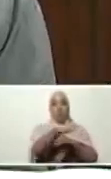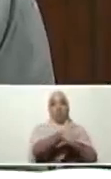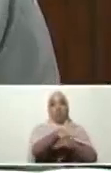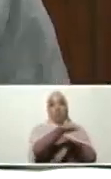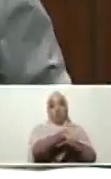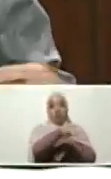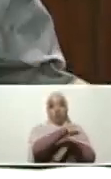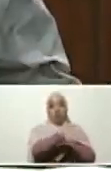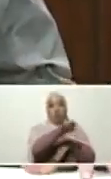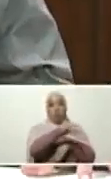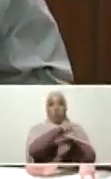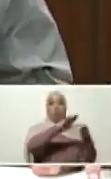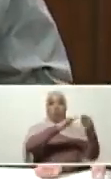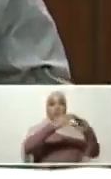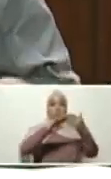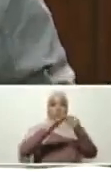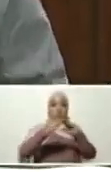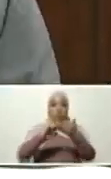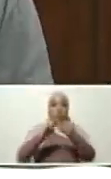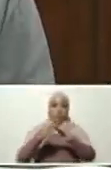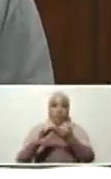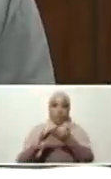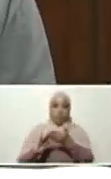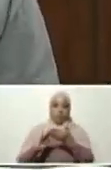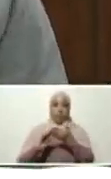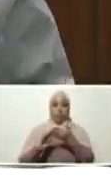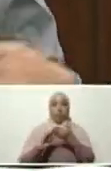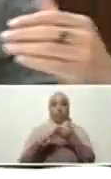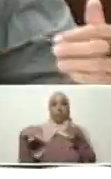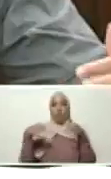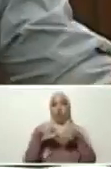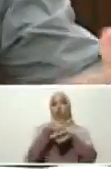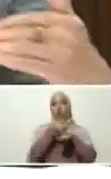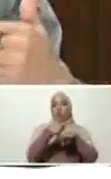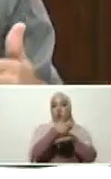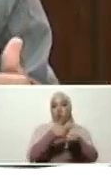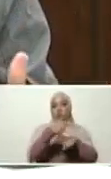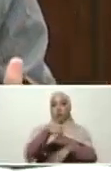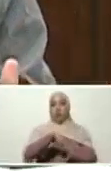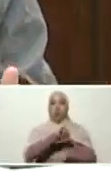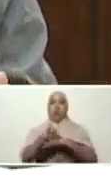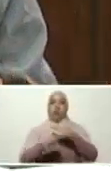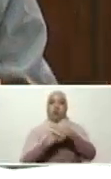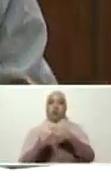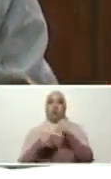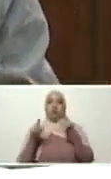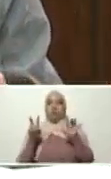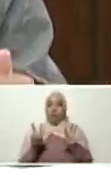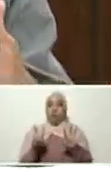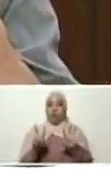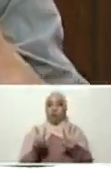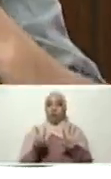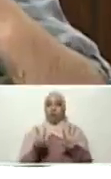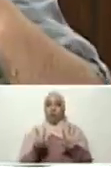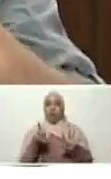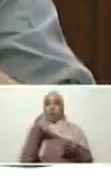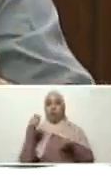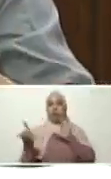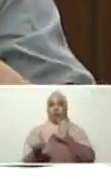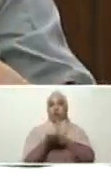de Comunas del Ejecutivo Nacional. E identificamos siete leyes que son como las